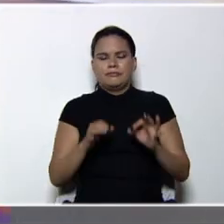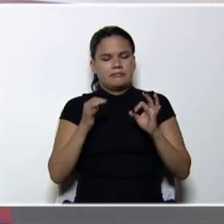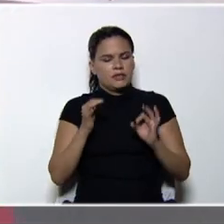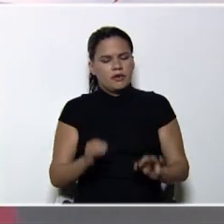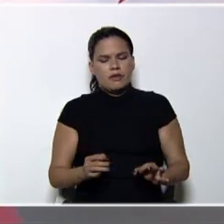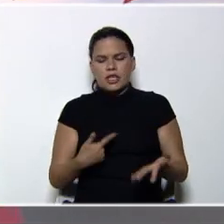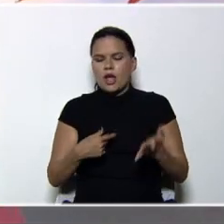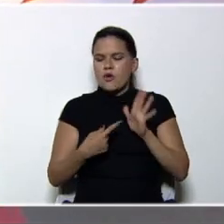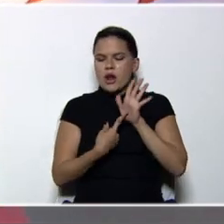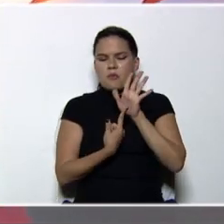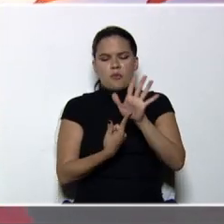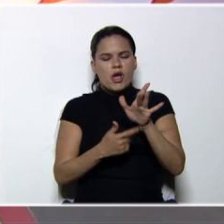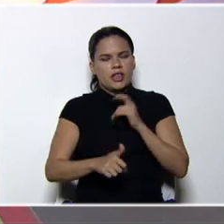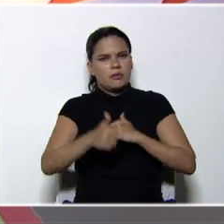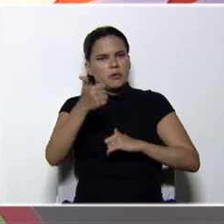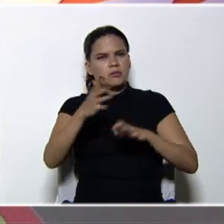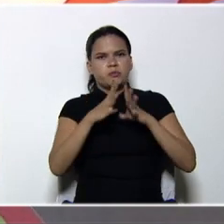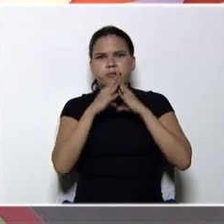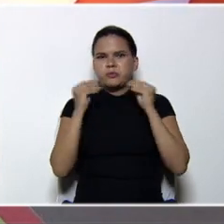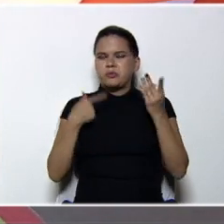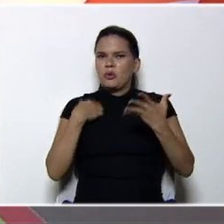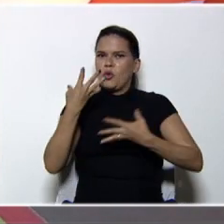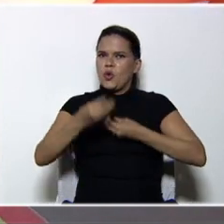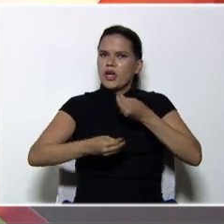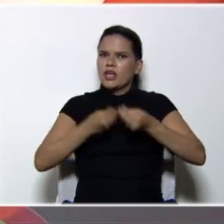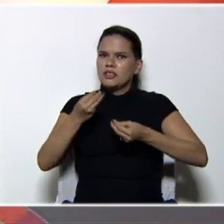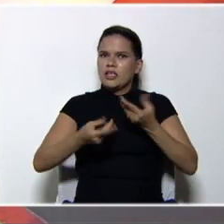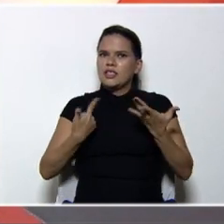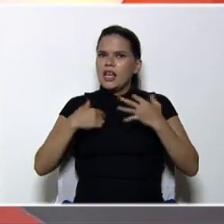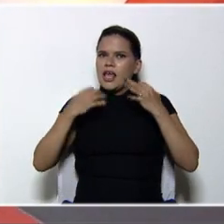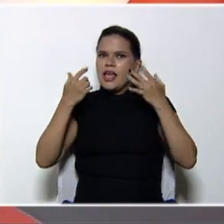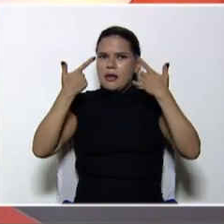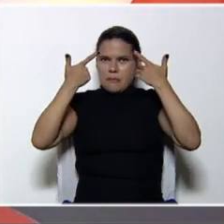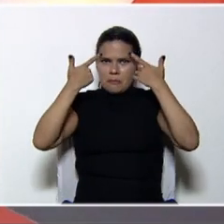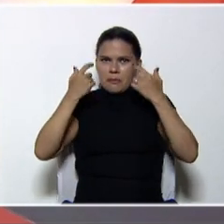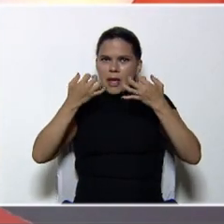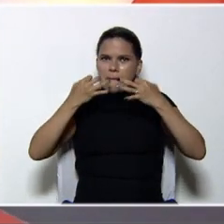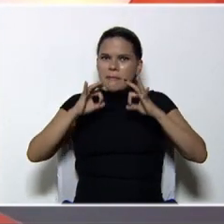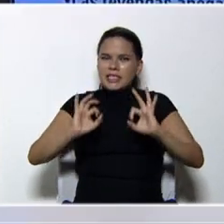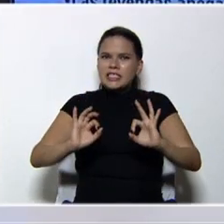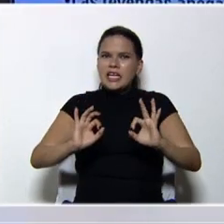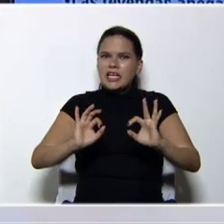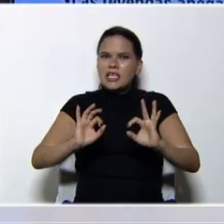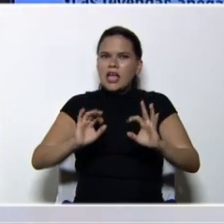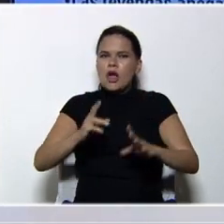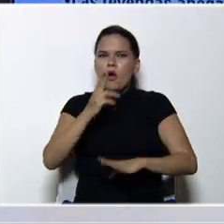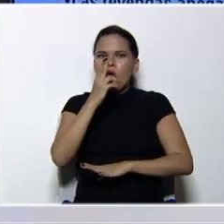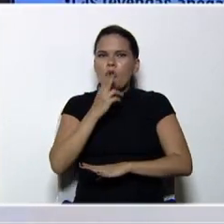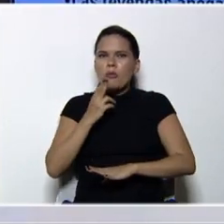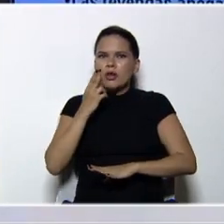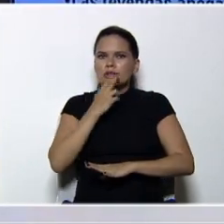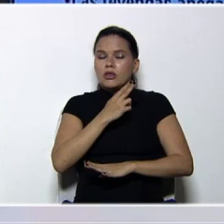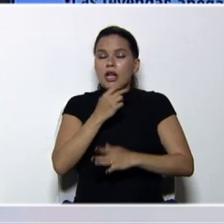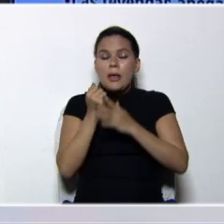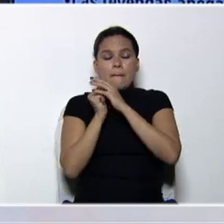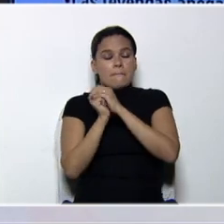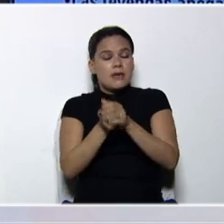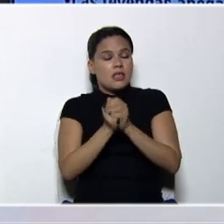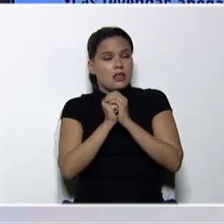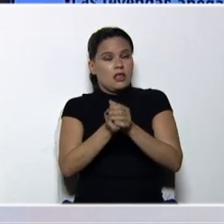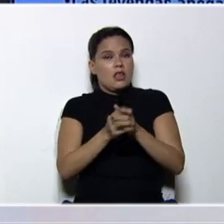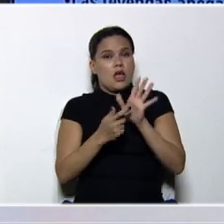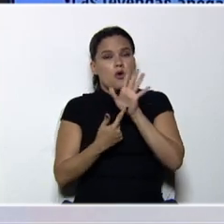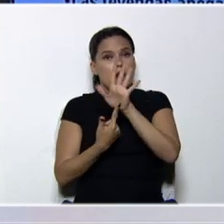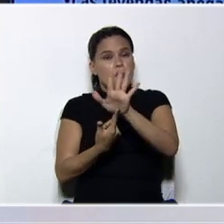Definitivamente una muestra más de todo lo que se hace a través de las especialidades ocupacionales. Piñatería es una muestra de